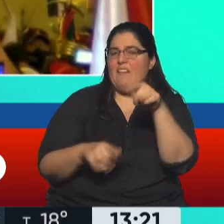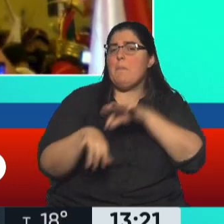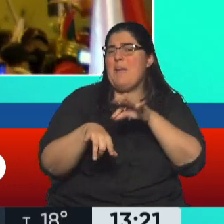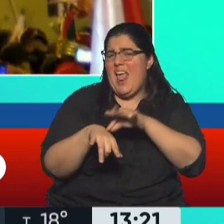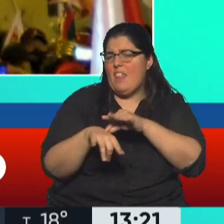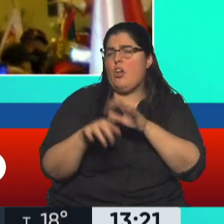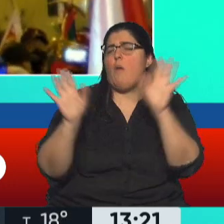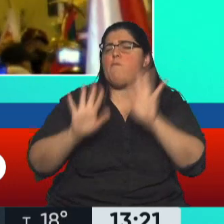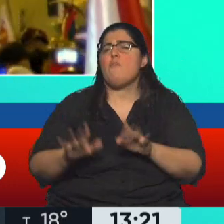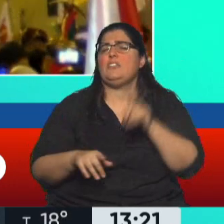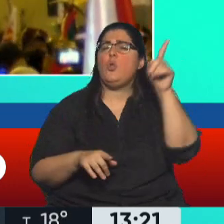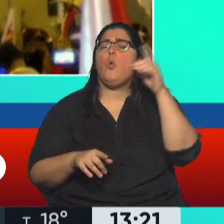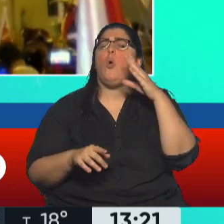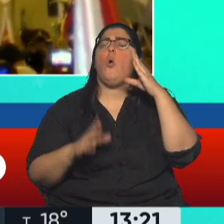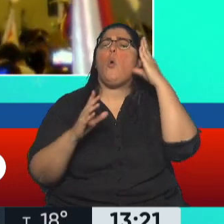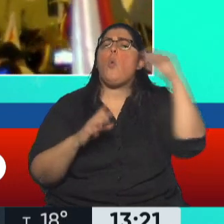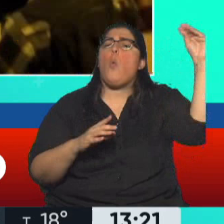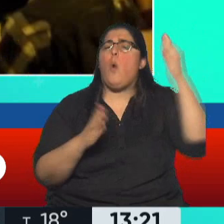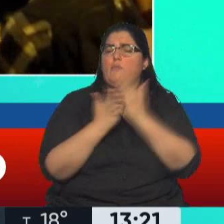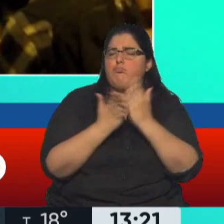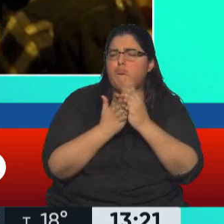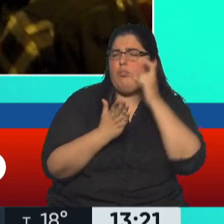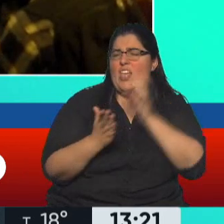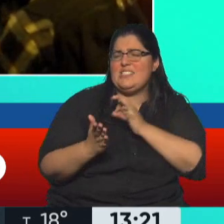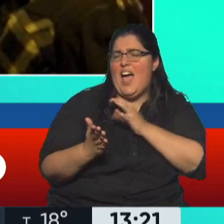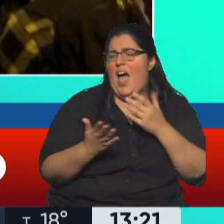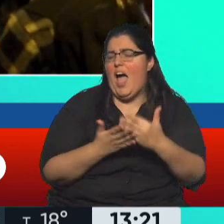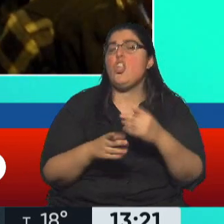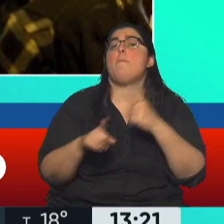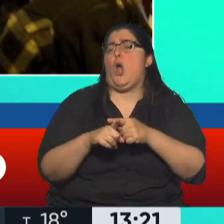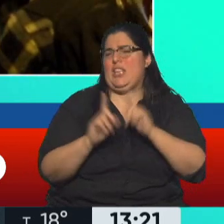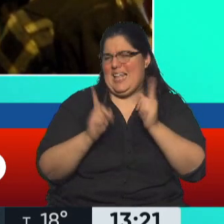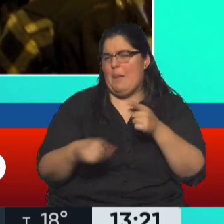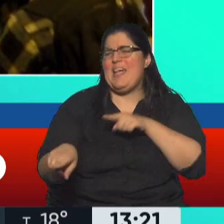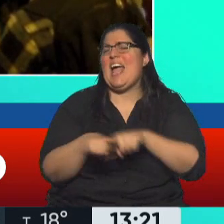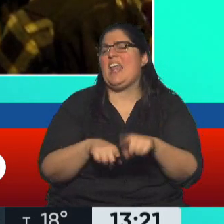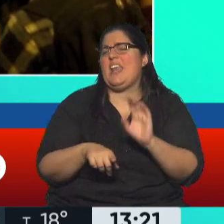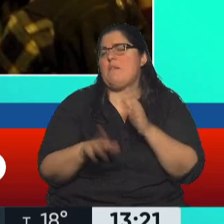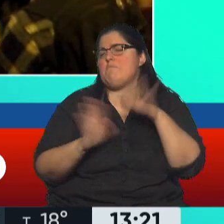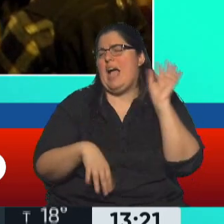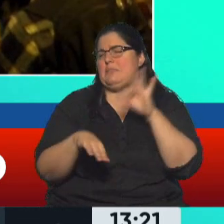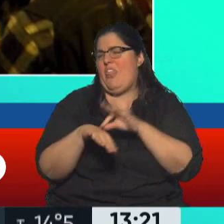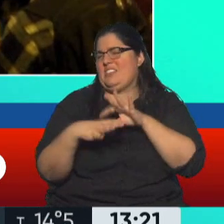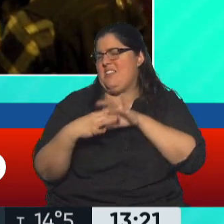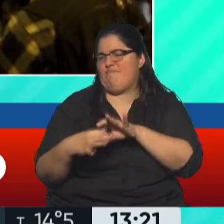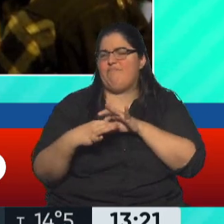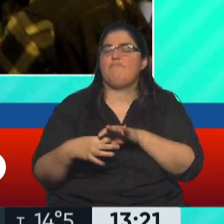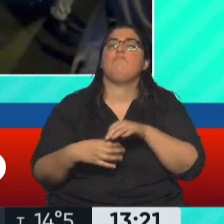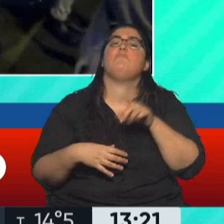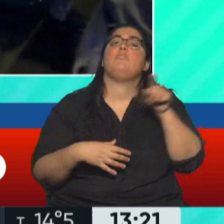formó en Cuba por 10 años y se formó políticamente y en su carrera en la medicina. Es